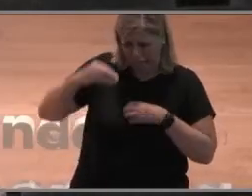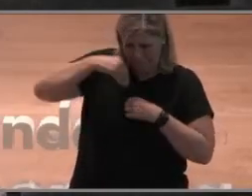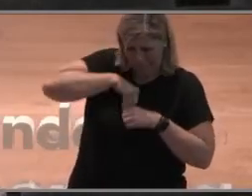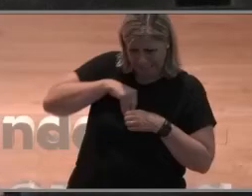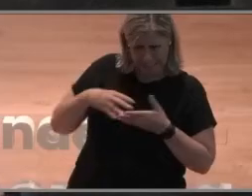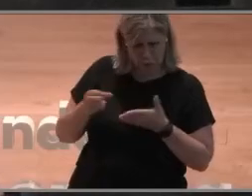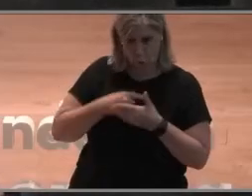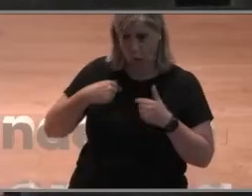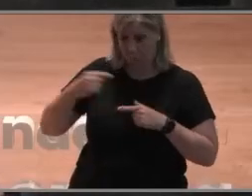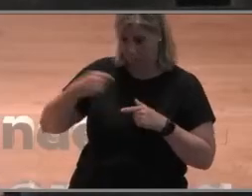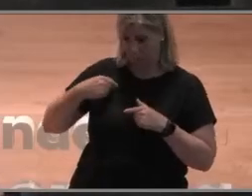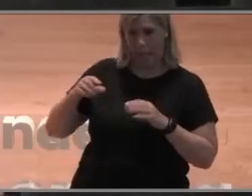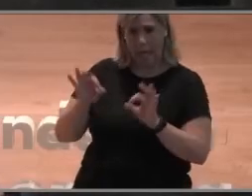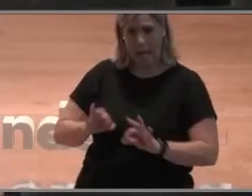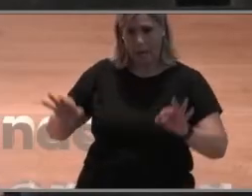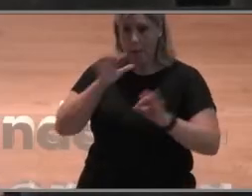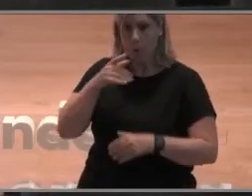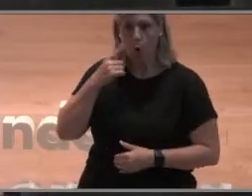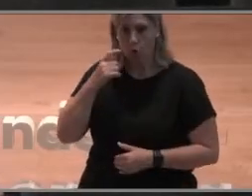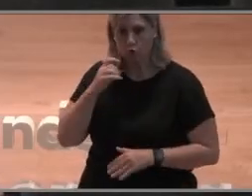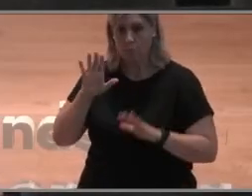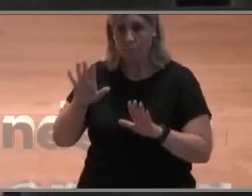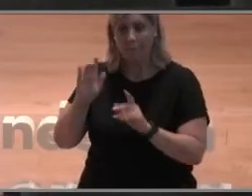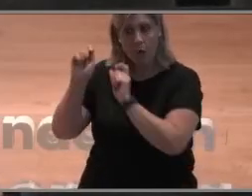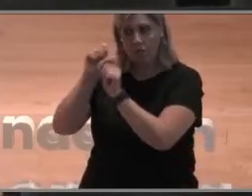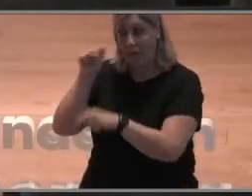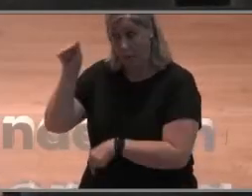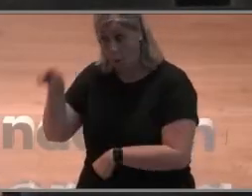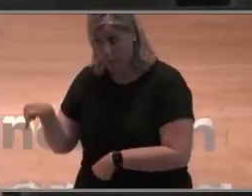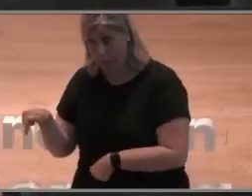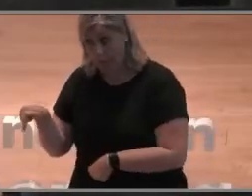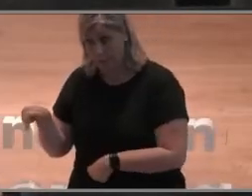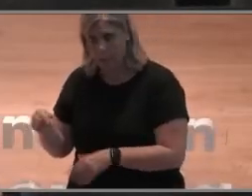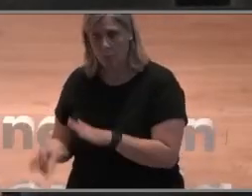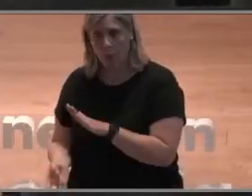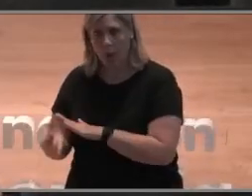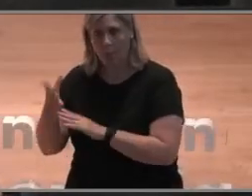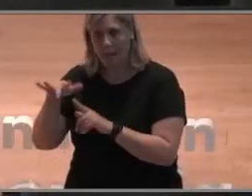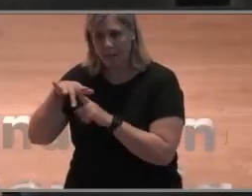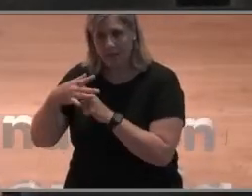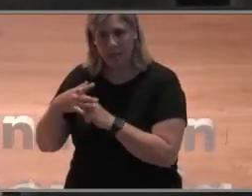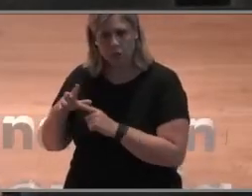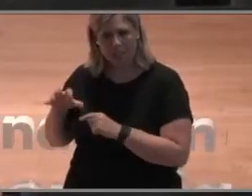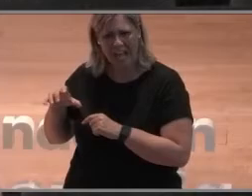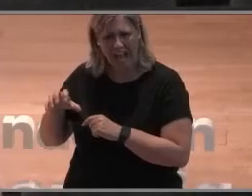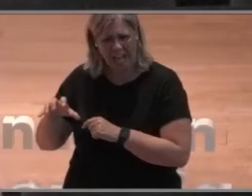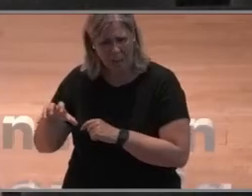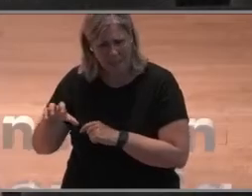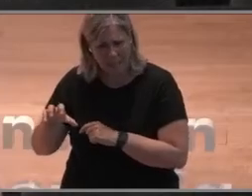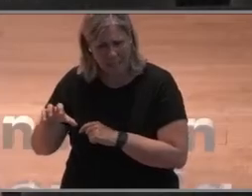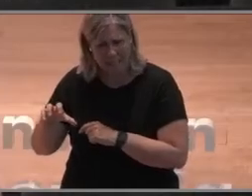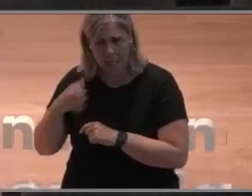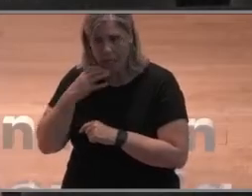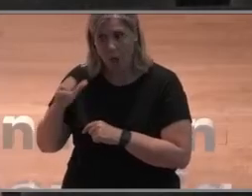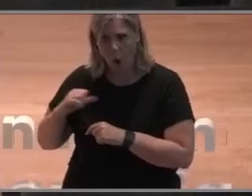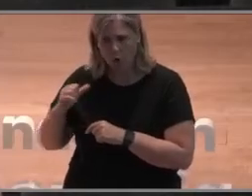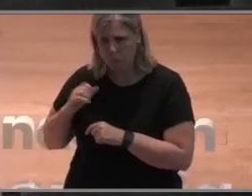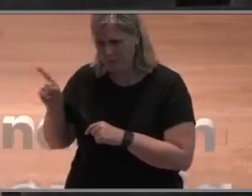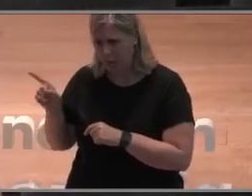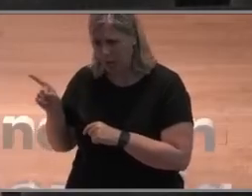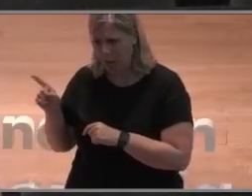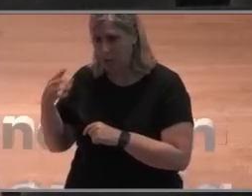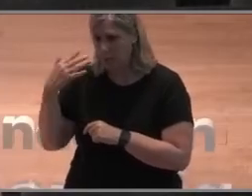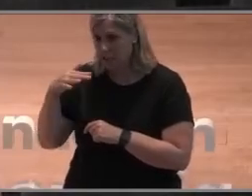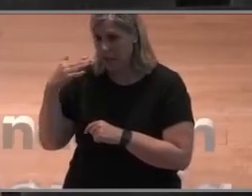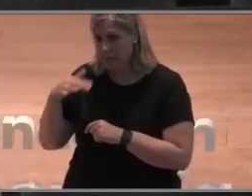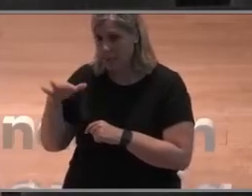acostumbrados. En Zaragoza aparecen casos de garrapatas en el hospital Miguel